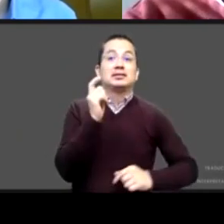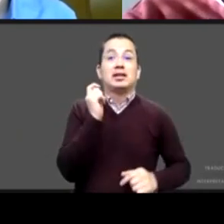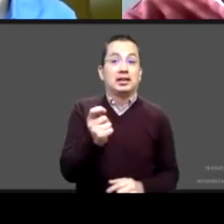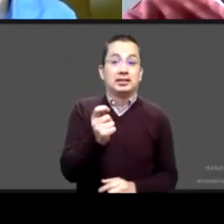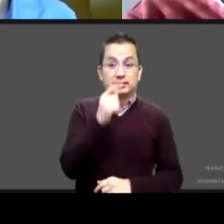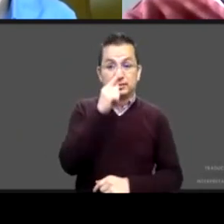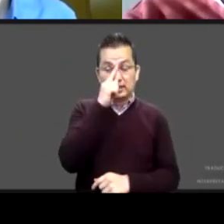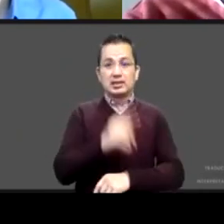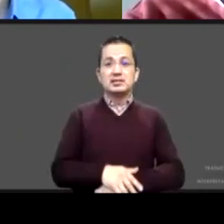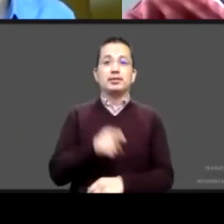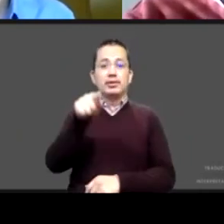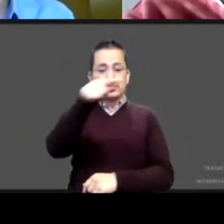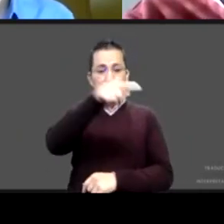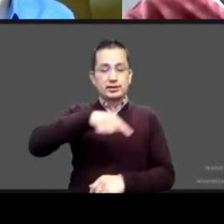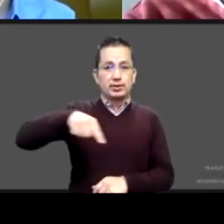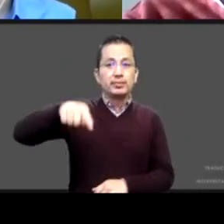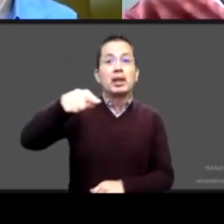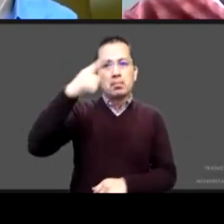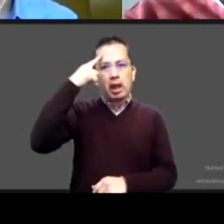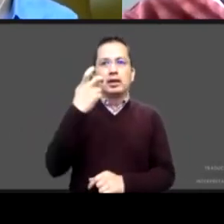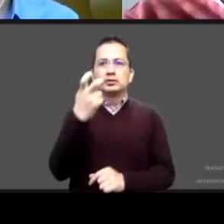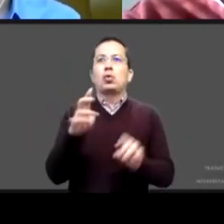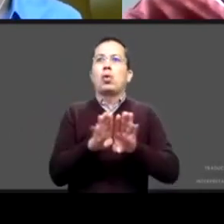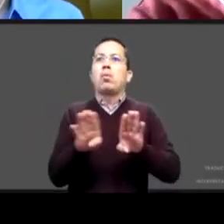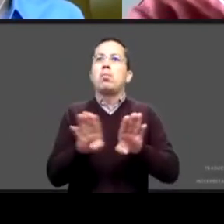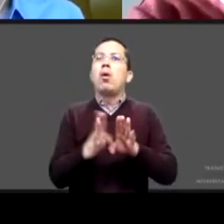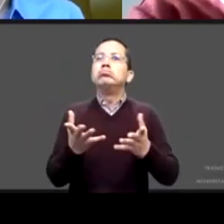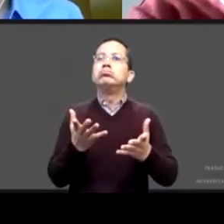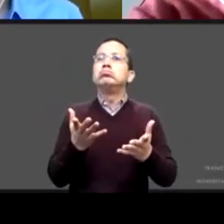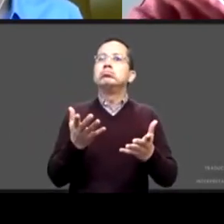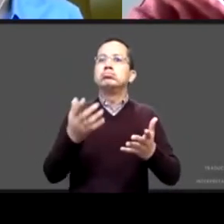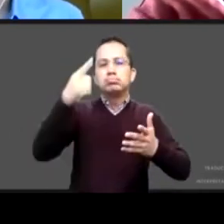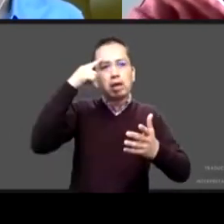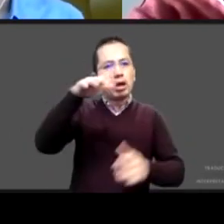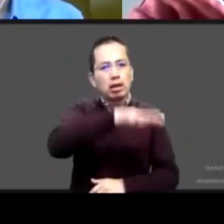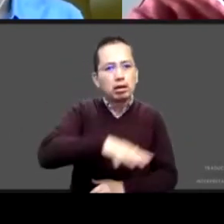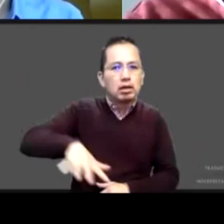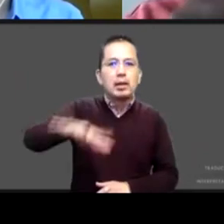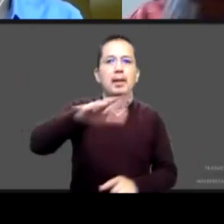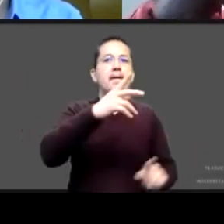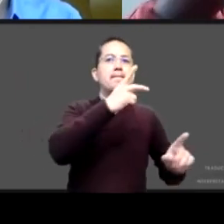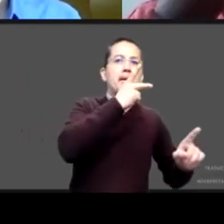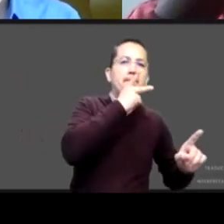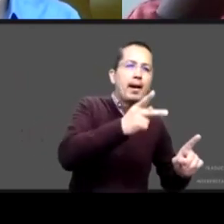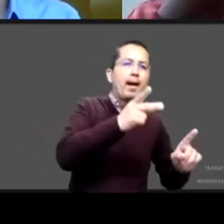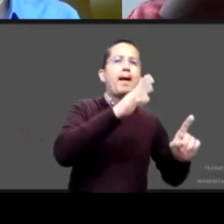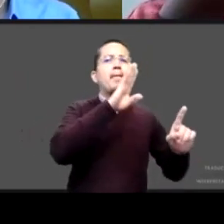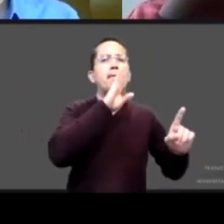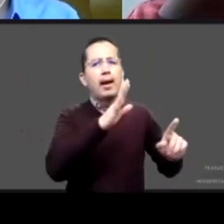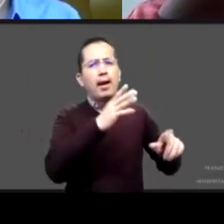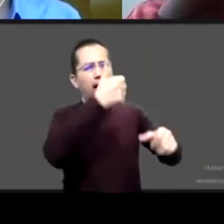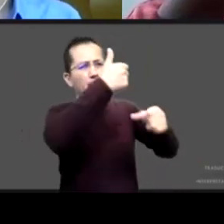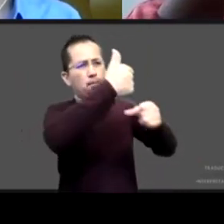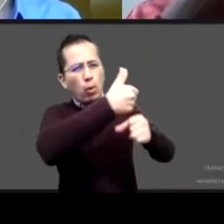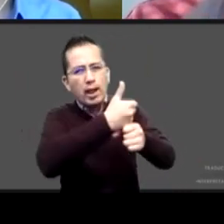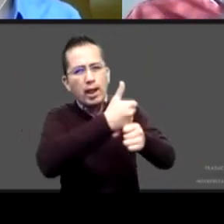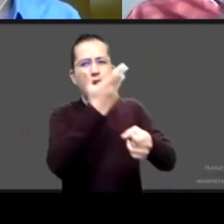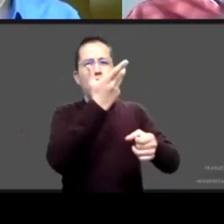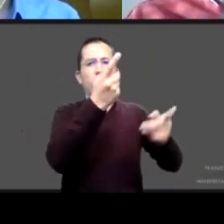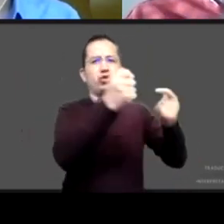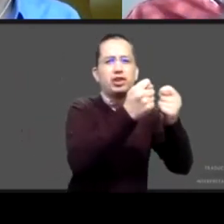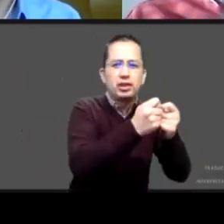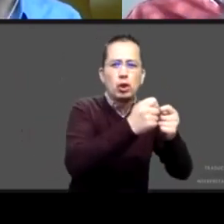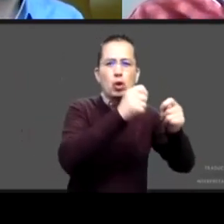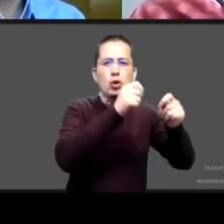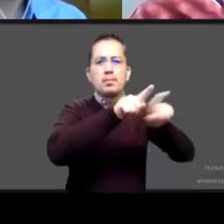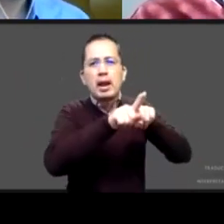tipo de acercamientos que se pueden generar entre los padres, entre los abuelos, entre los tíos, entre los hermanos,